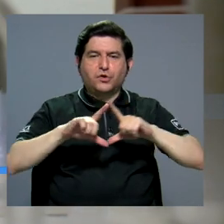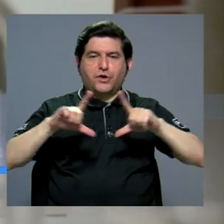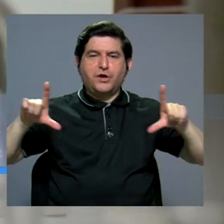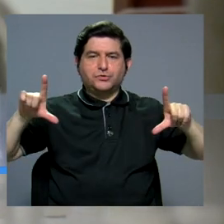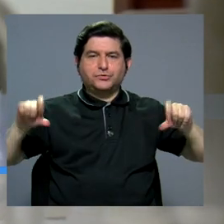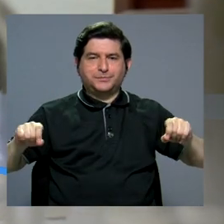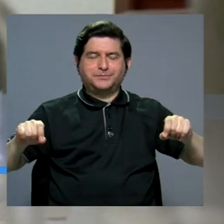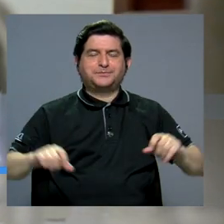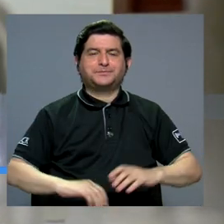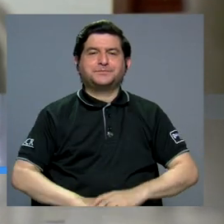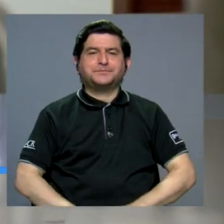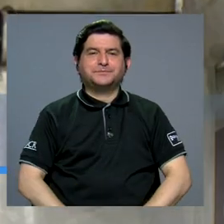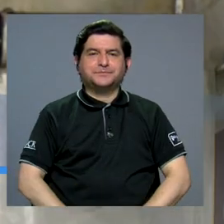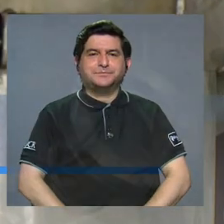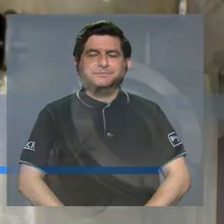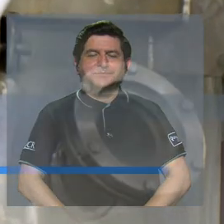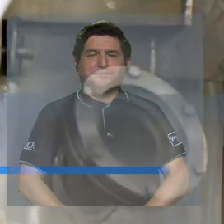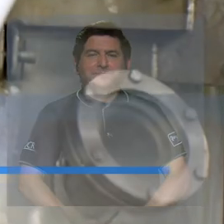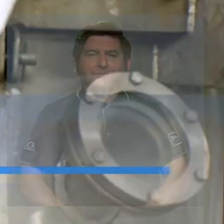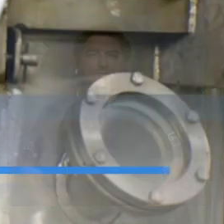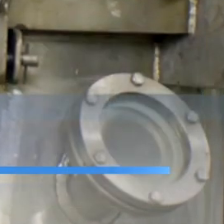correos